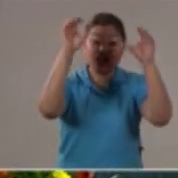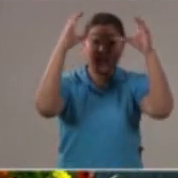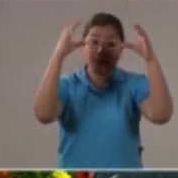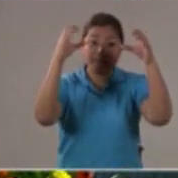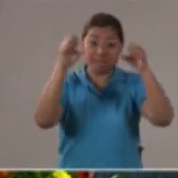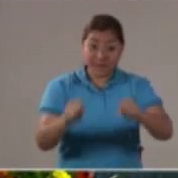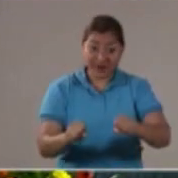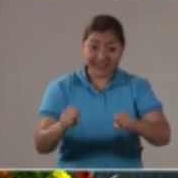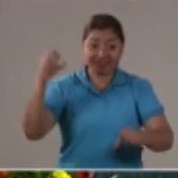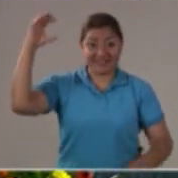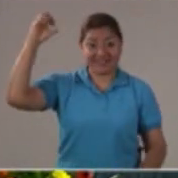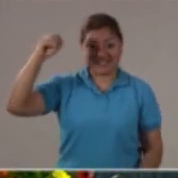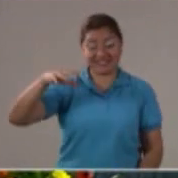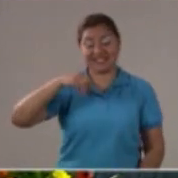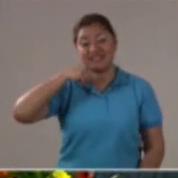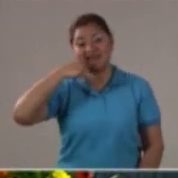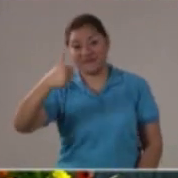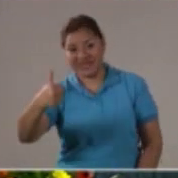bien decir,